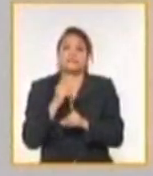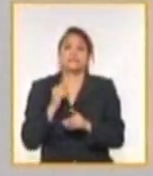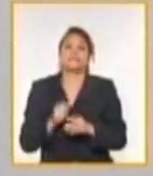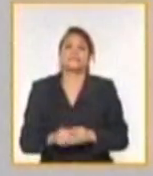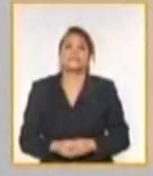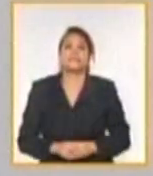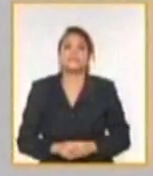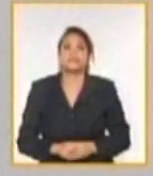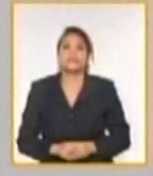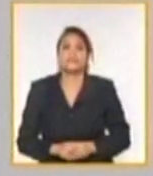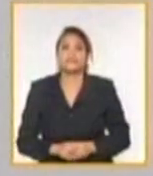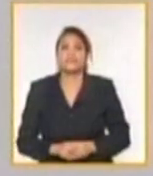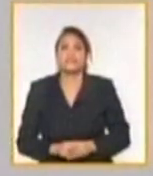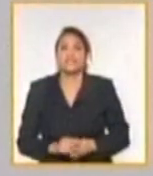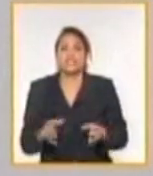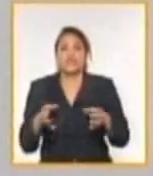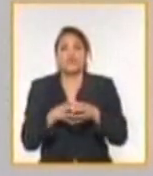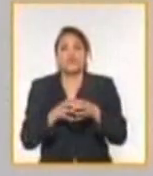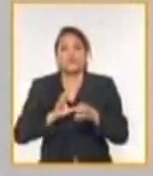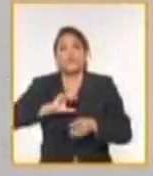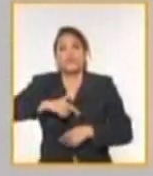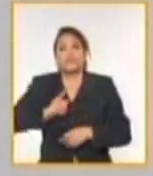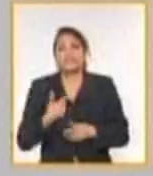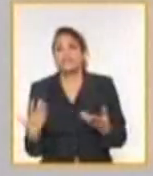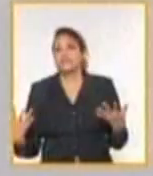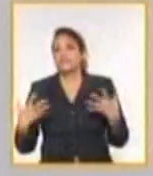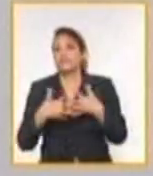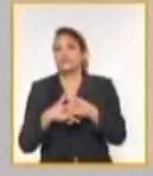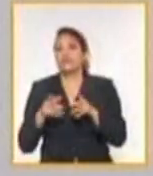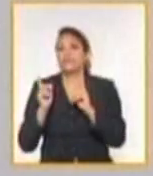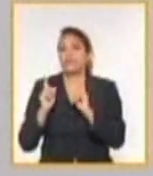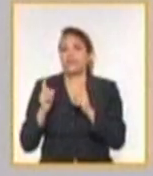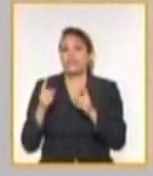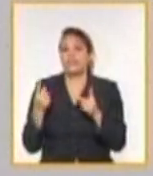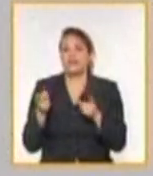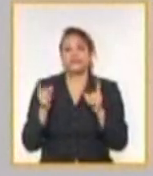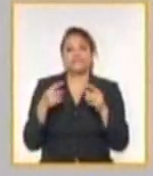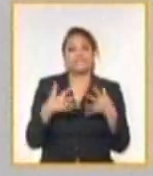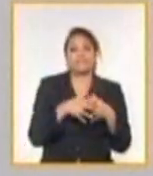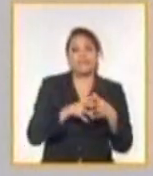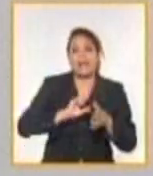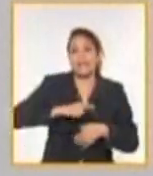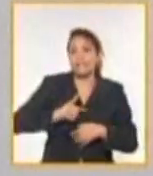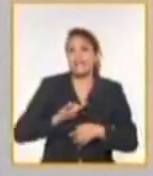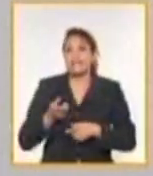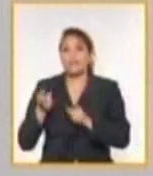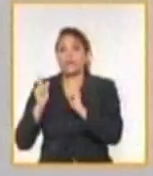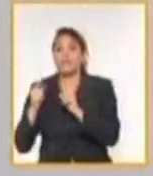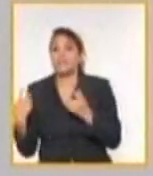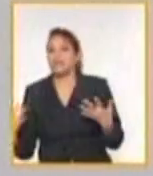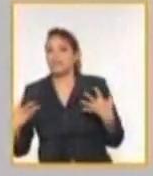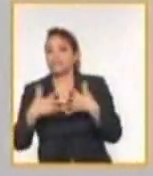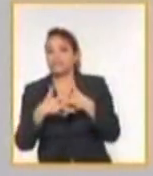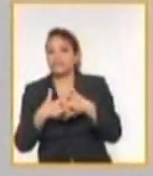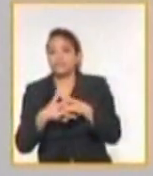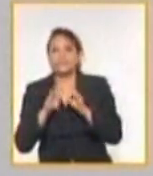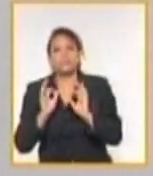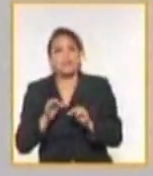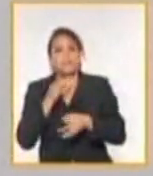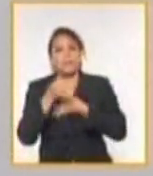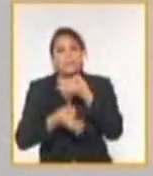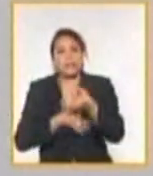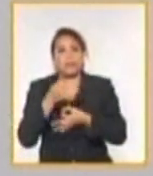vanguardia artística vinculada a una vanguardia política, y ese es un tema que también él muchas veces, del cual habló muchas veces,